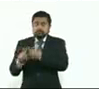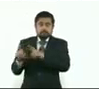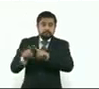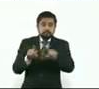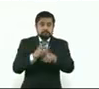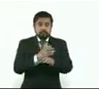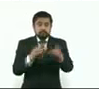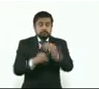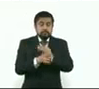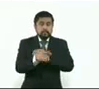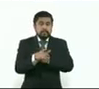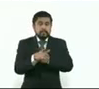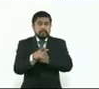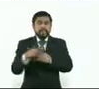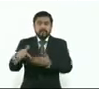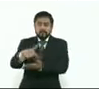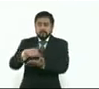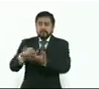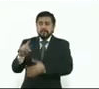de Tepepan. Siguiente lámina.